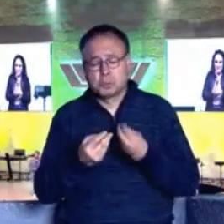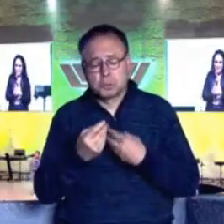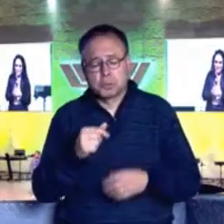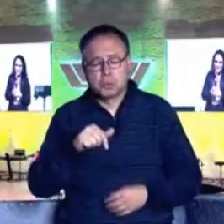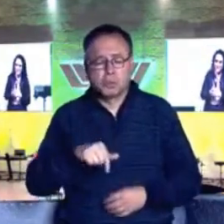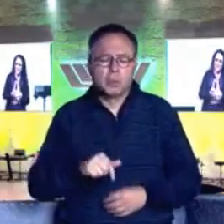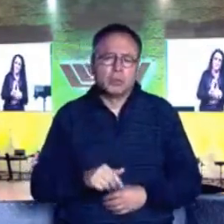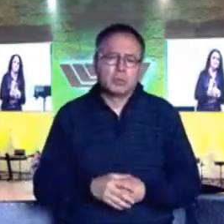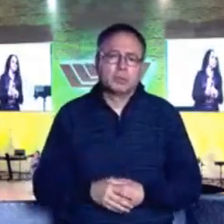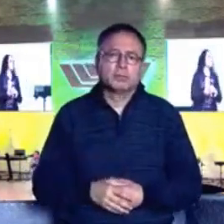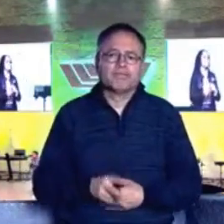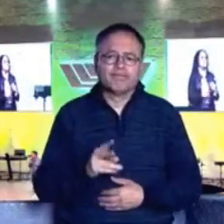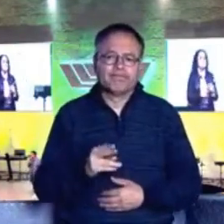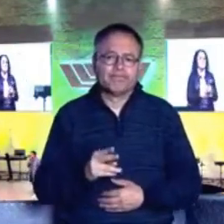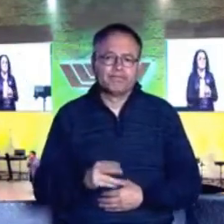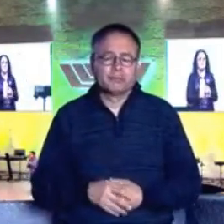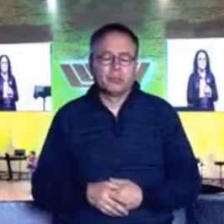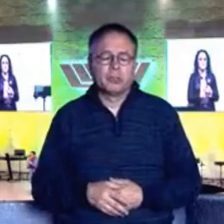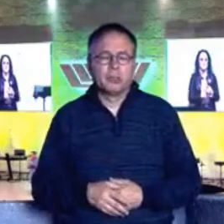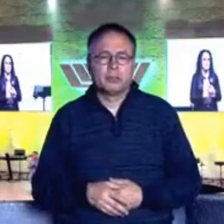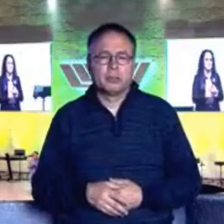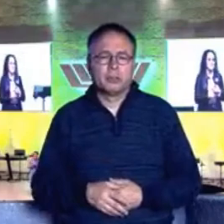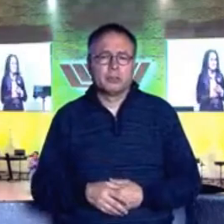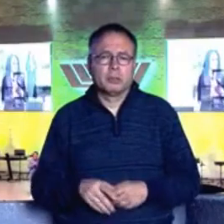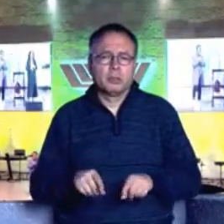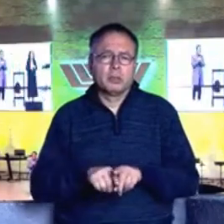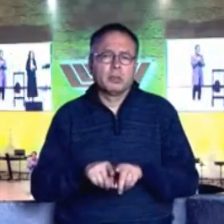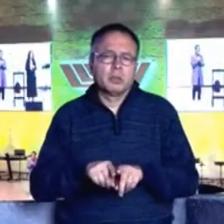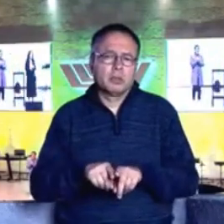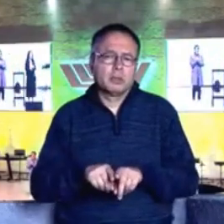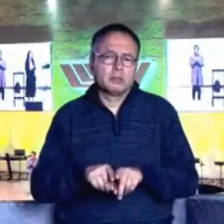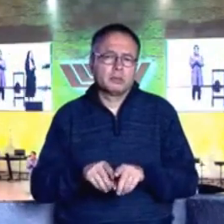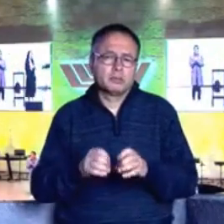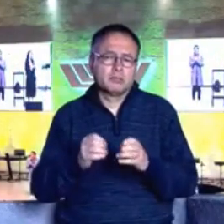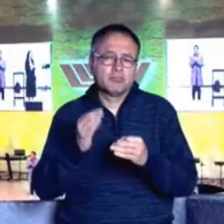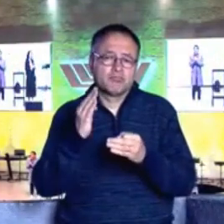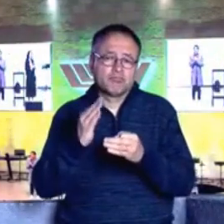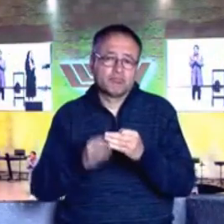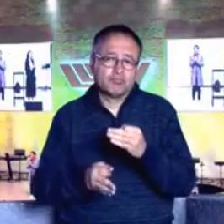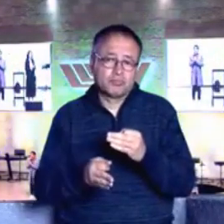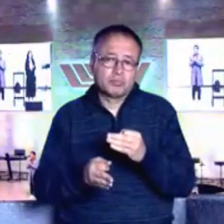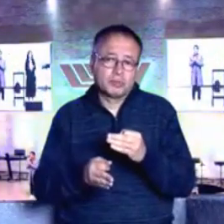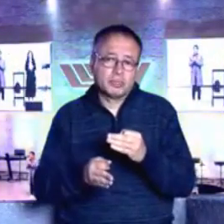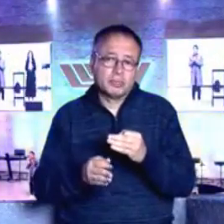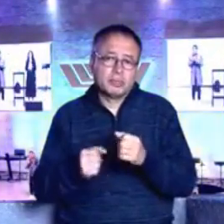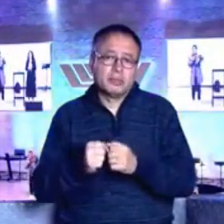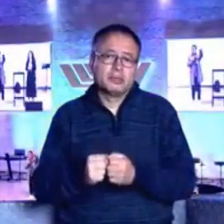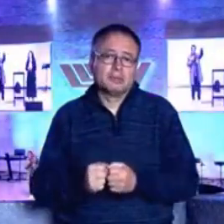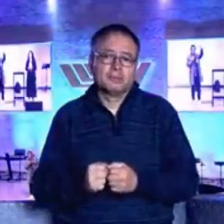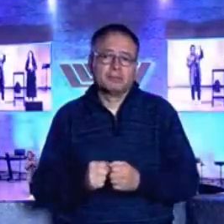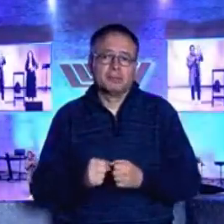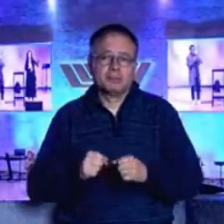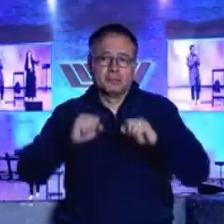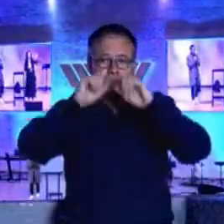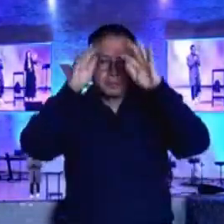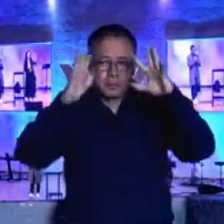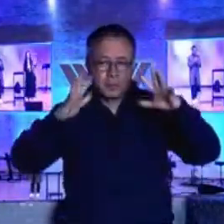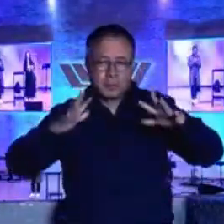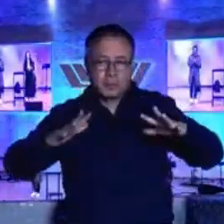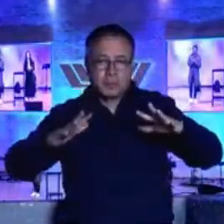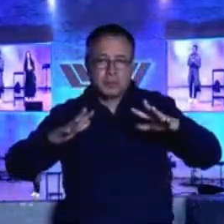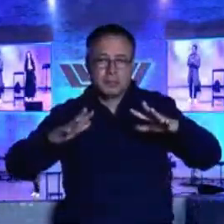calafe Bueno pues hermanos es todo por este domingo que tengan una excelente semana y que Dios los bendiga Hasta luego Hasta